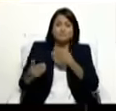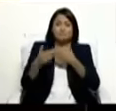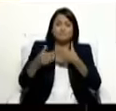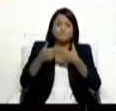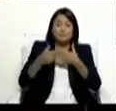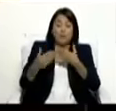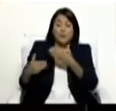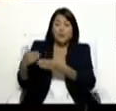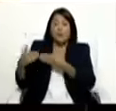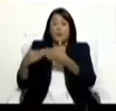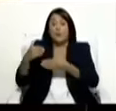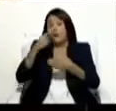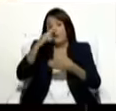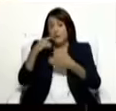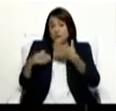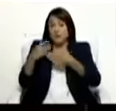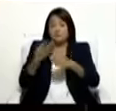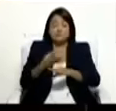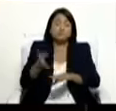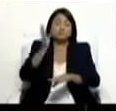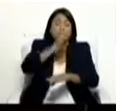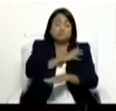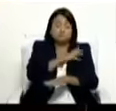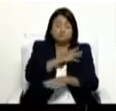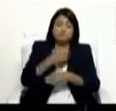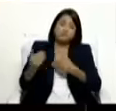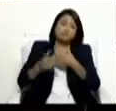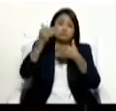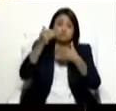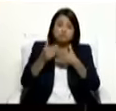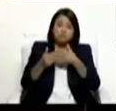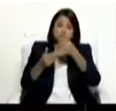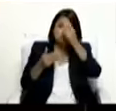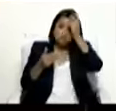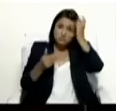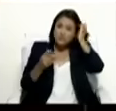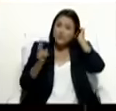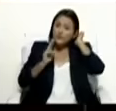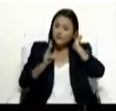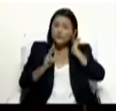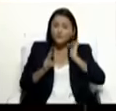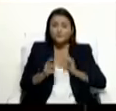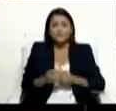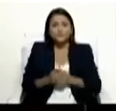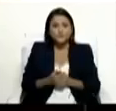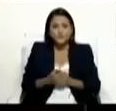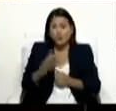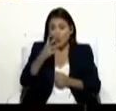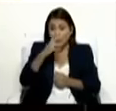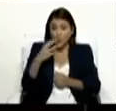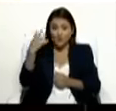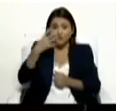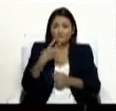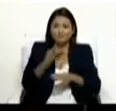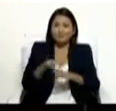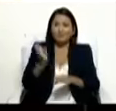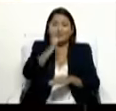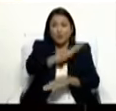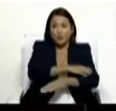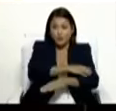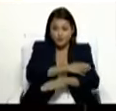profundizado de manera bárbara, de manera inconcebible, en los últimos 4 años